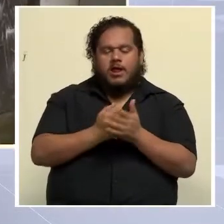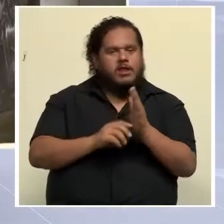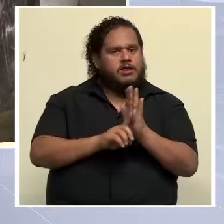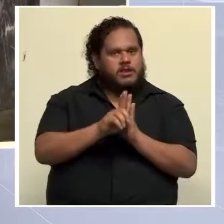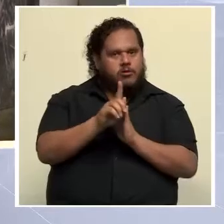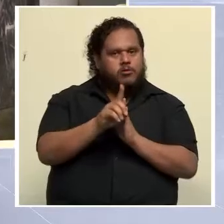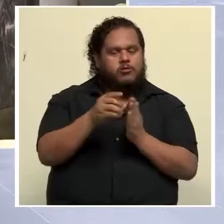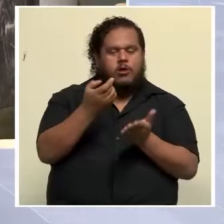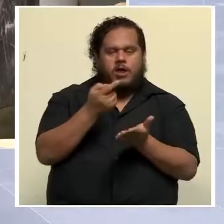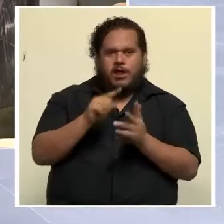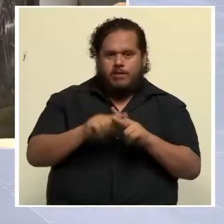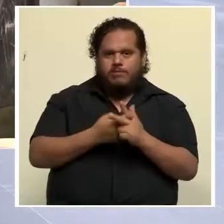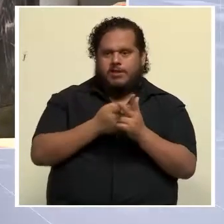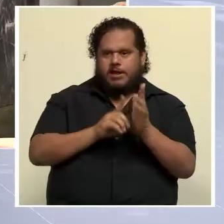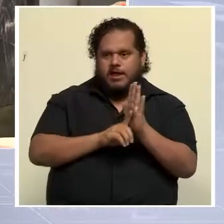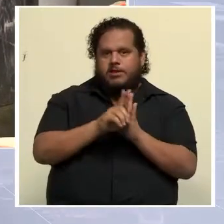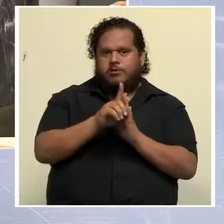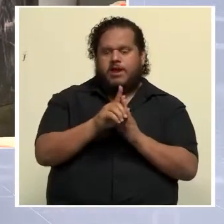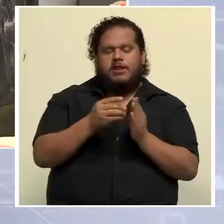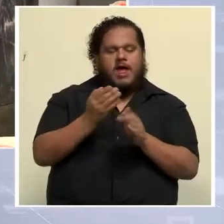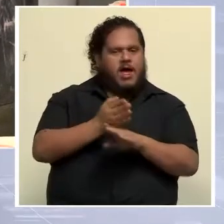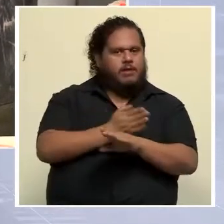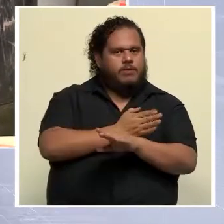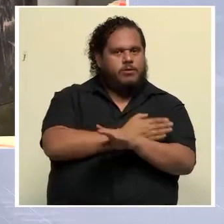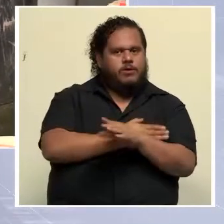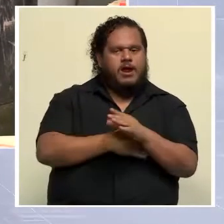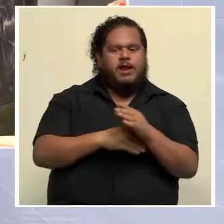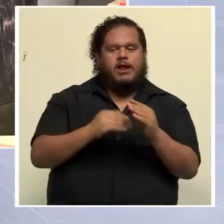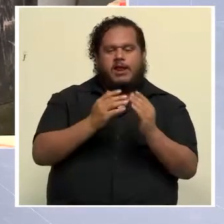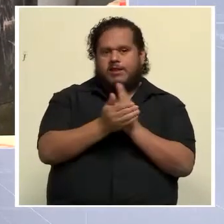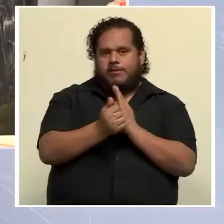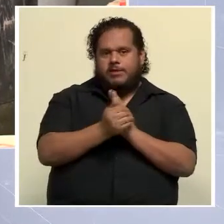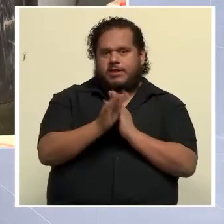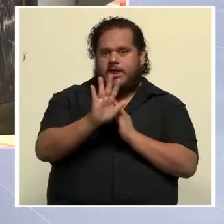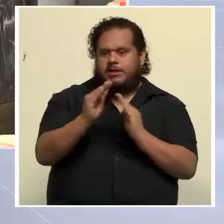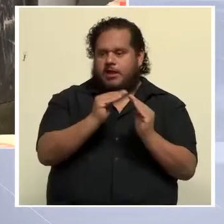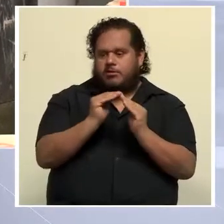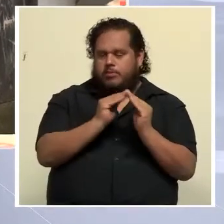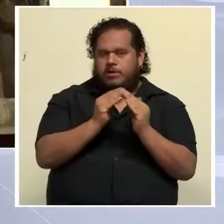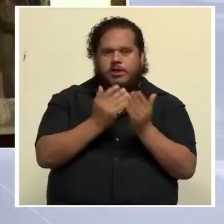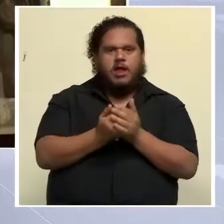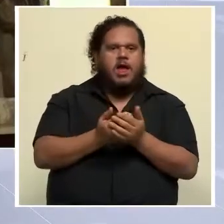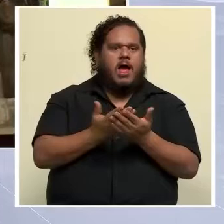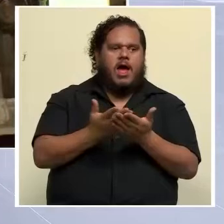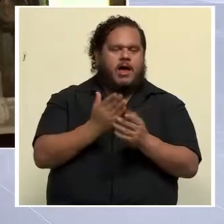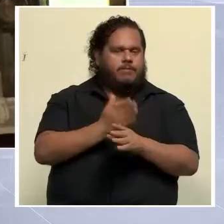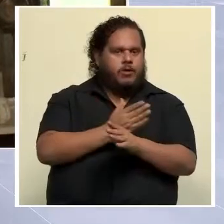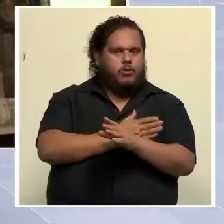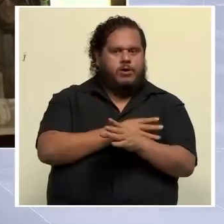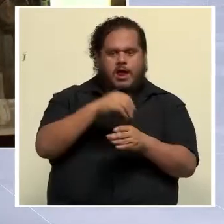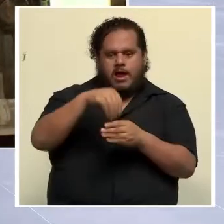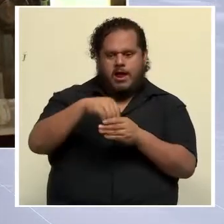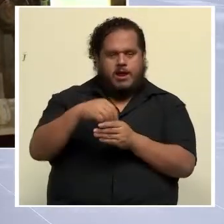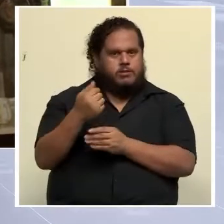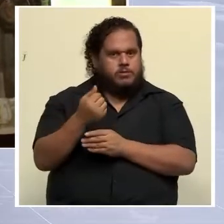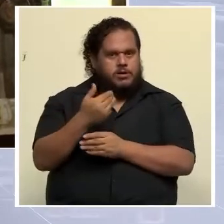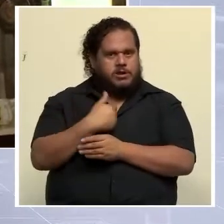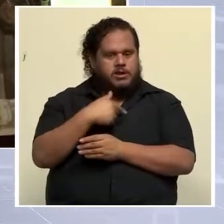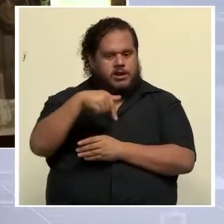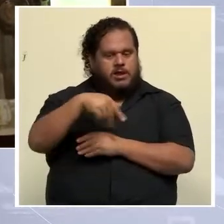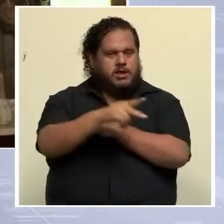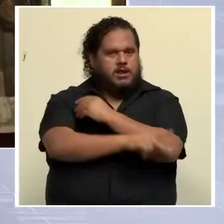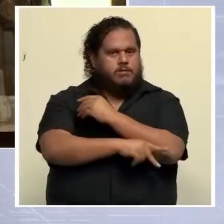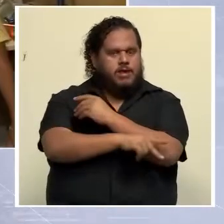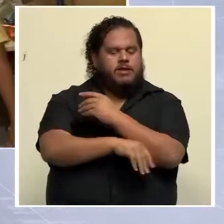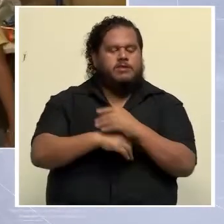comienzan a desarrollarse, a mejorar las capacidades de su población, a mejorar los acervos de capital físico que se tienen en el país, usualmente